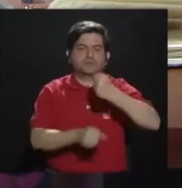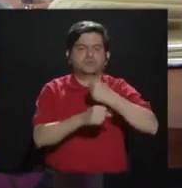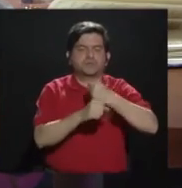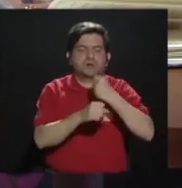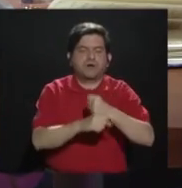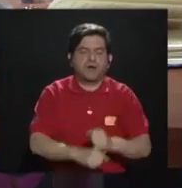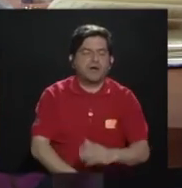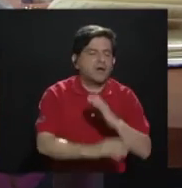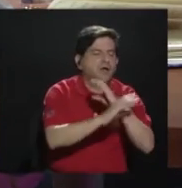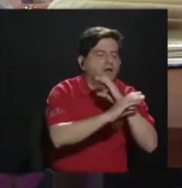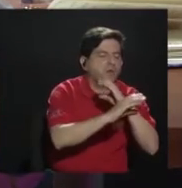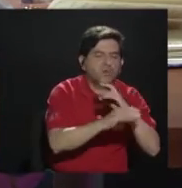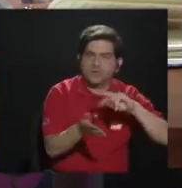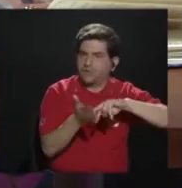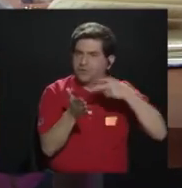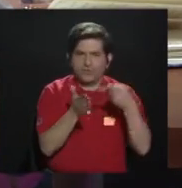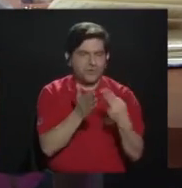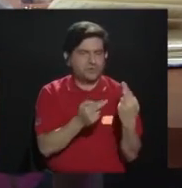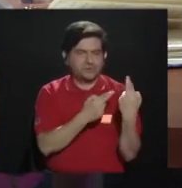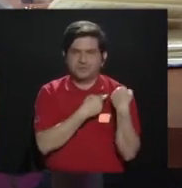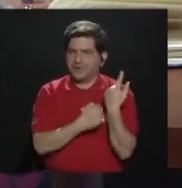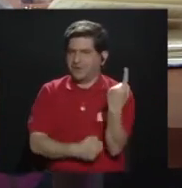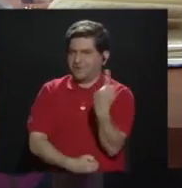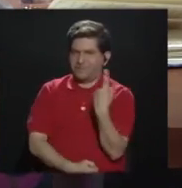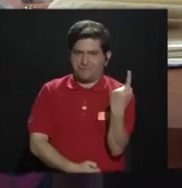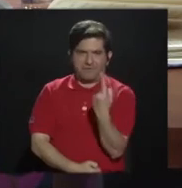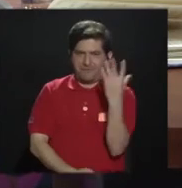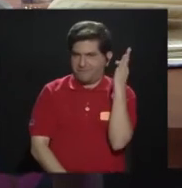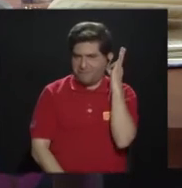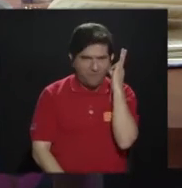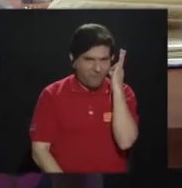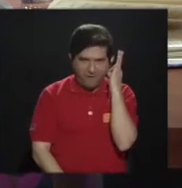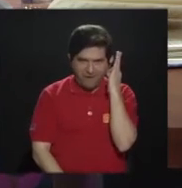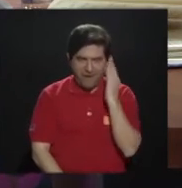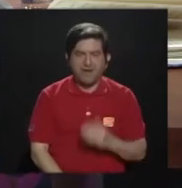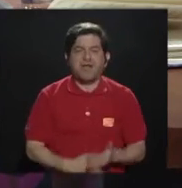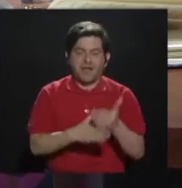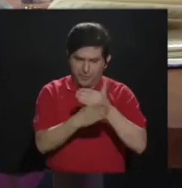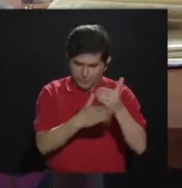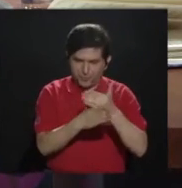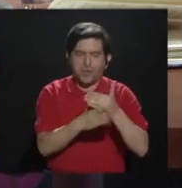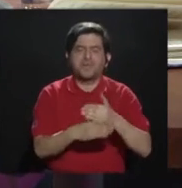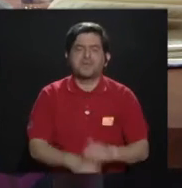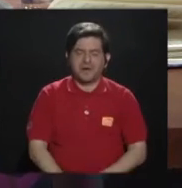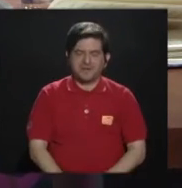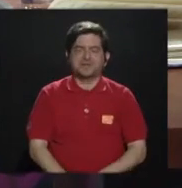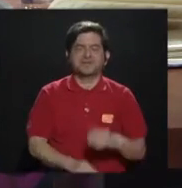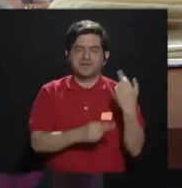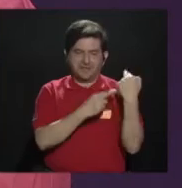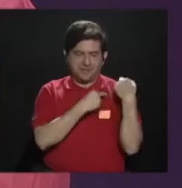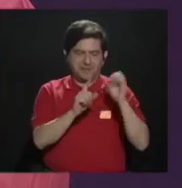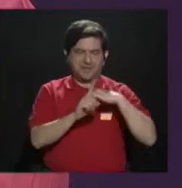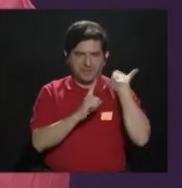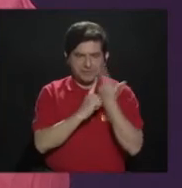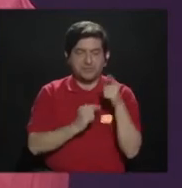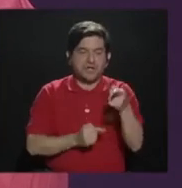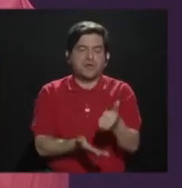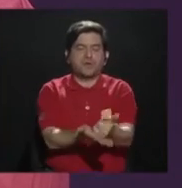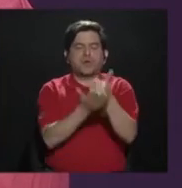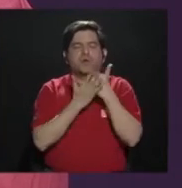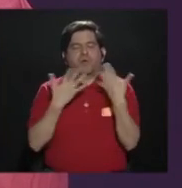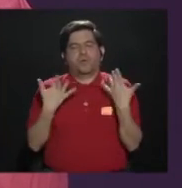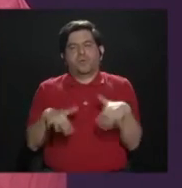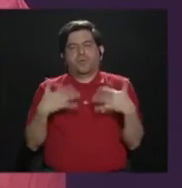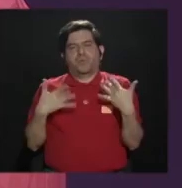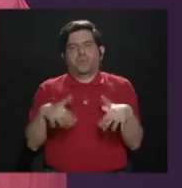cuido, y el cuido no es responsabilidad exclusiva de la mujer. El cuidado es una corresponsabilidad social y eso nos ayudaría